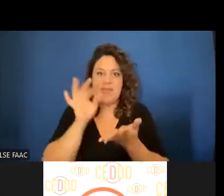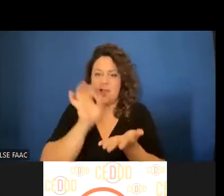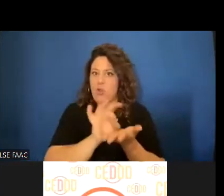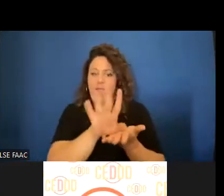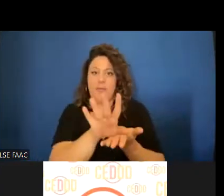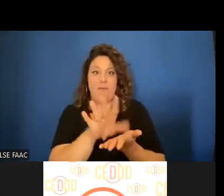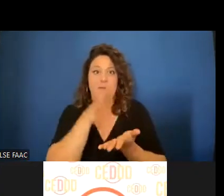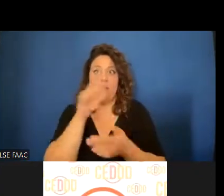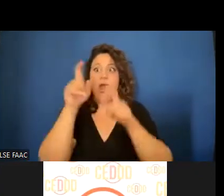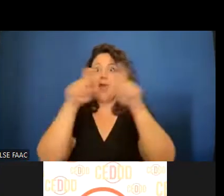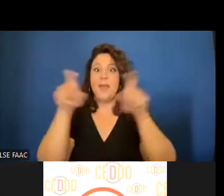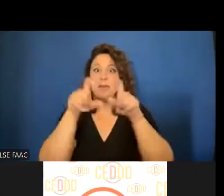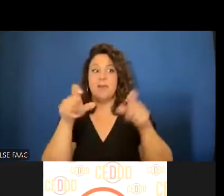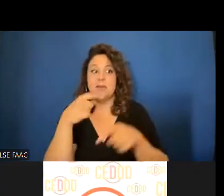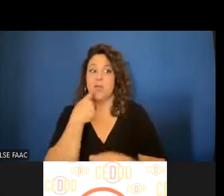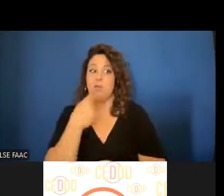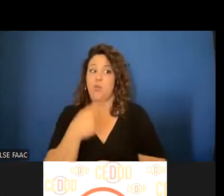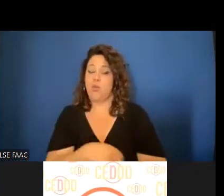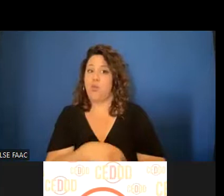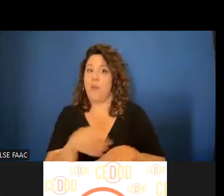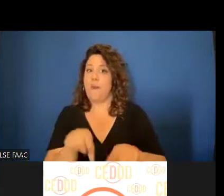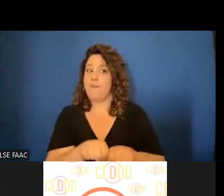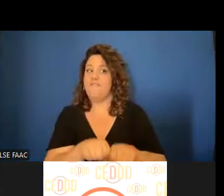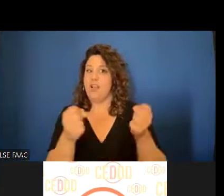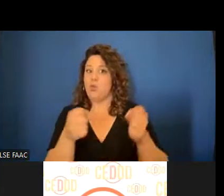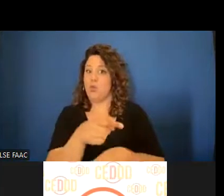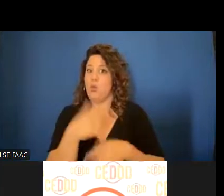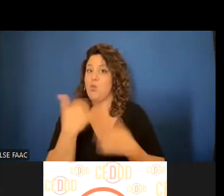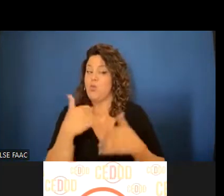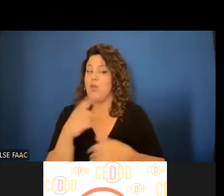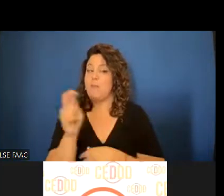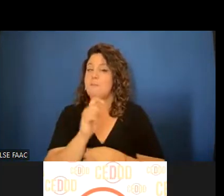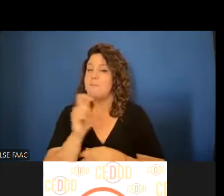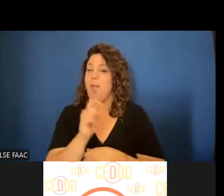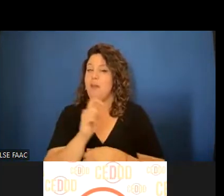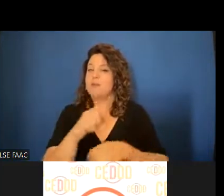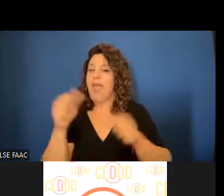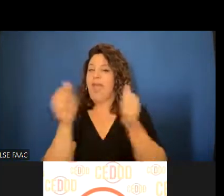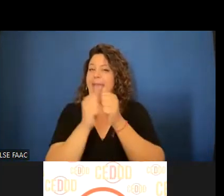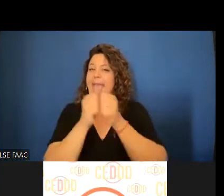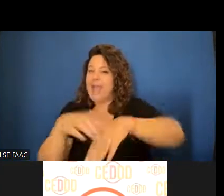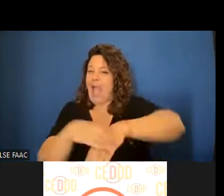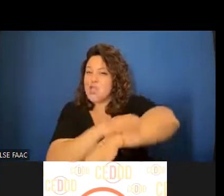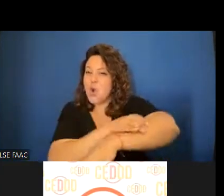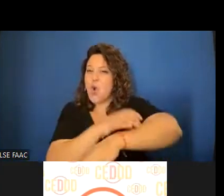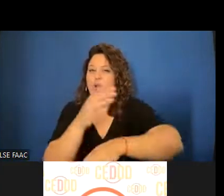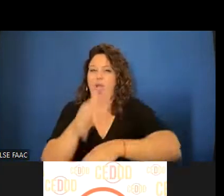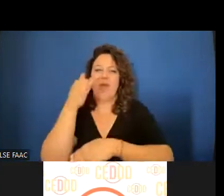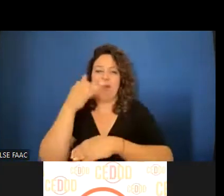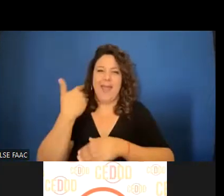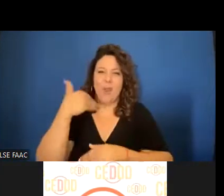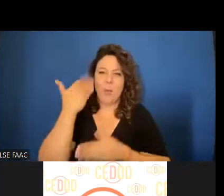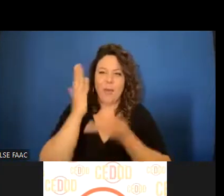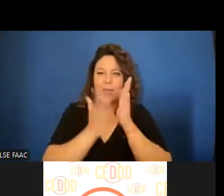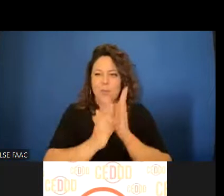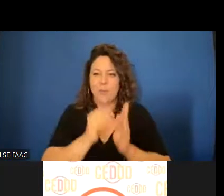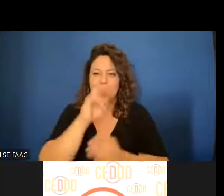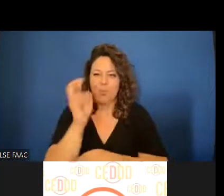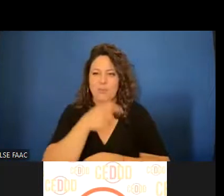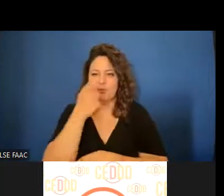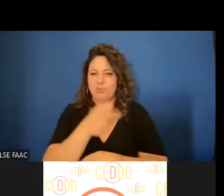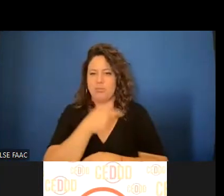oportunidades. Afortunadamente, esta situación va mejorando, pero hay numerosos pues, casos de discriminación de